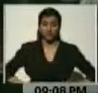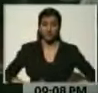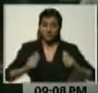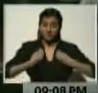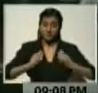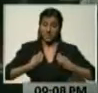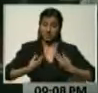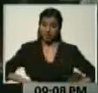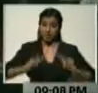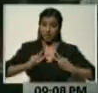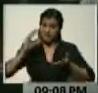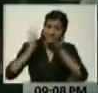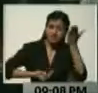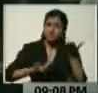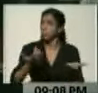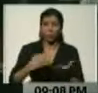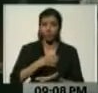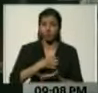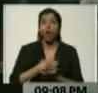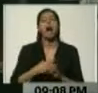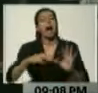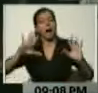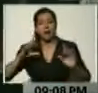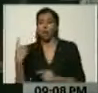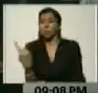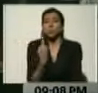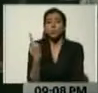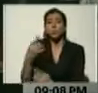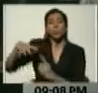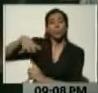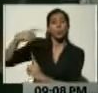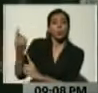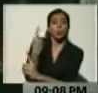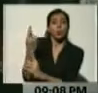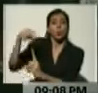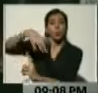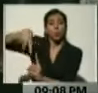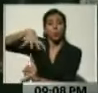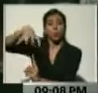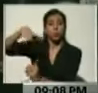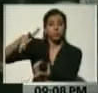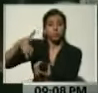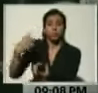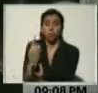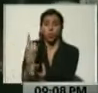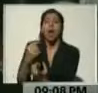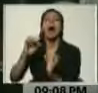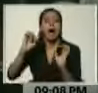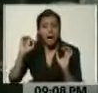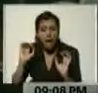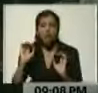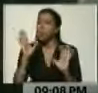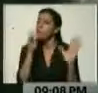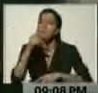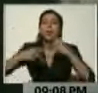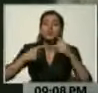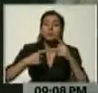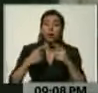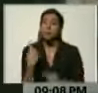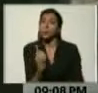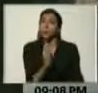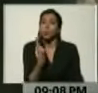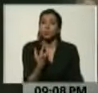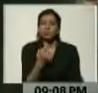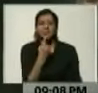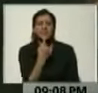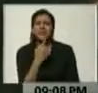asocial o antisocial, entonces sí podemos decir que es antipolítico o apolítico. Así que cuidado cuando alguien ande por ahí diciendo,